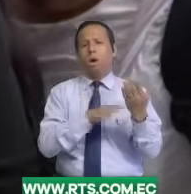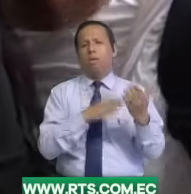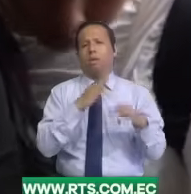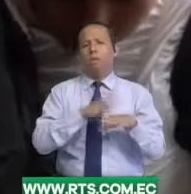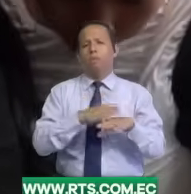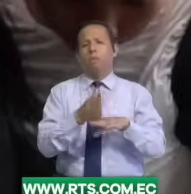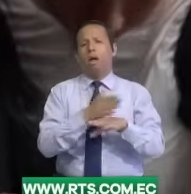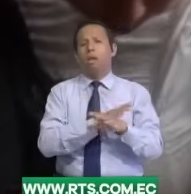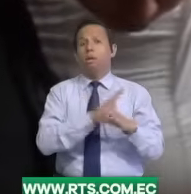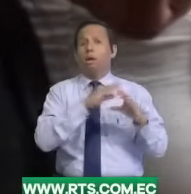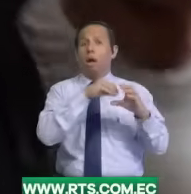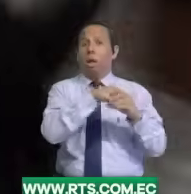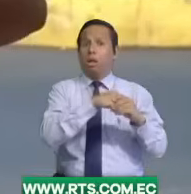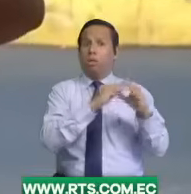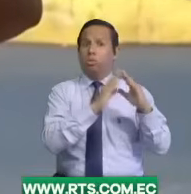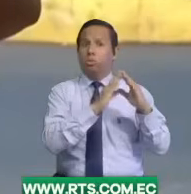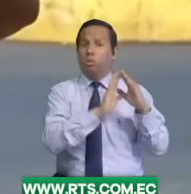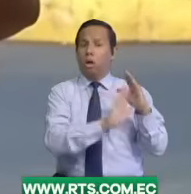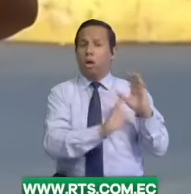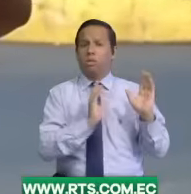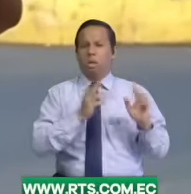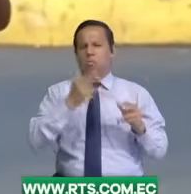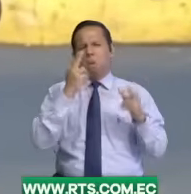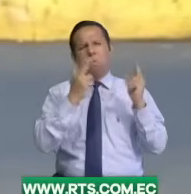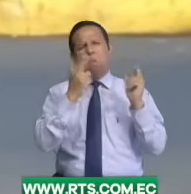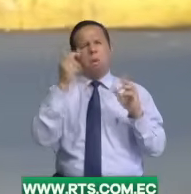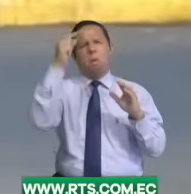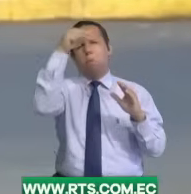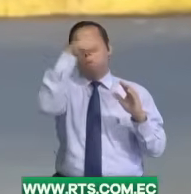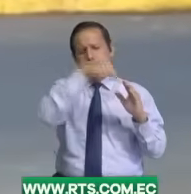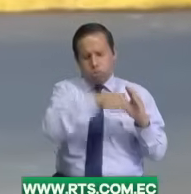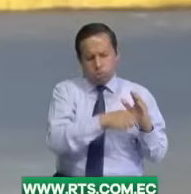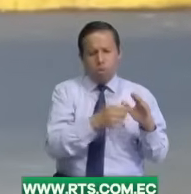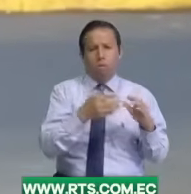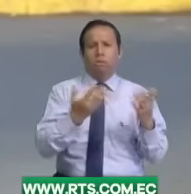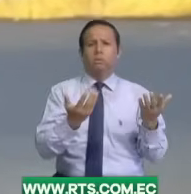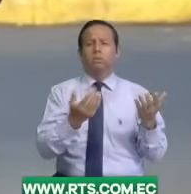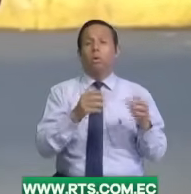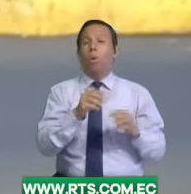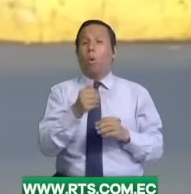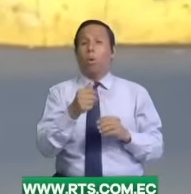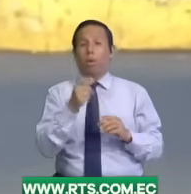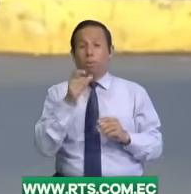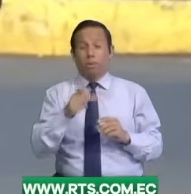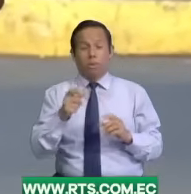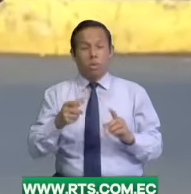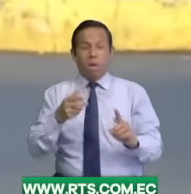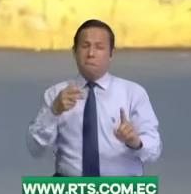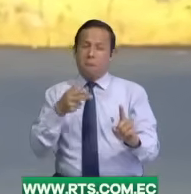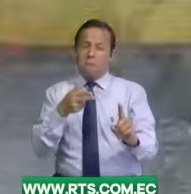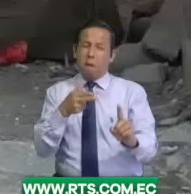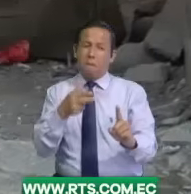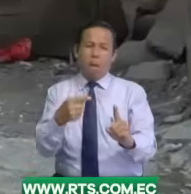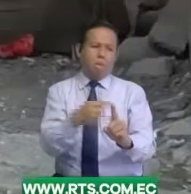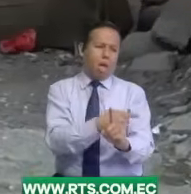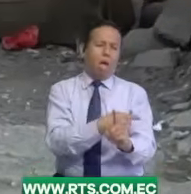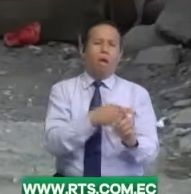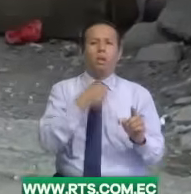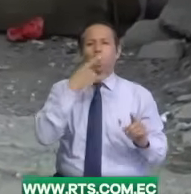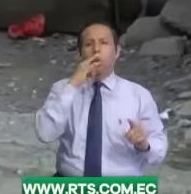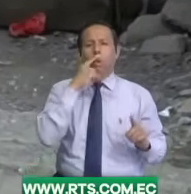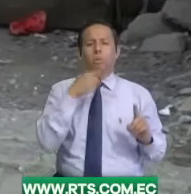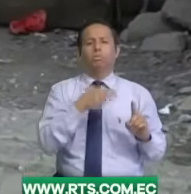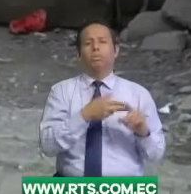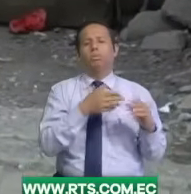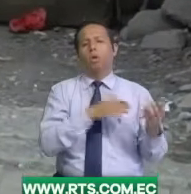disparos adentro de su casa mientras sicarios intentaban asesinar a otra persona. Barreiro es